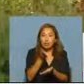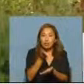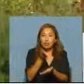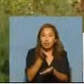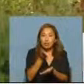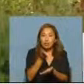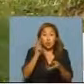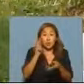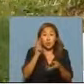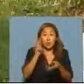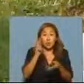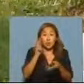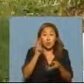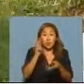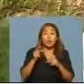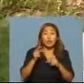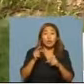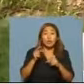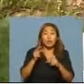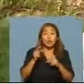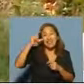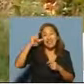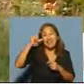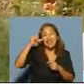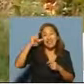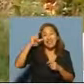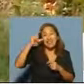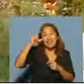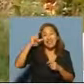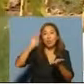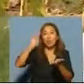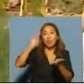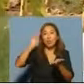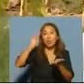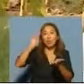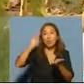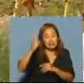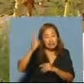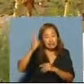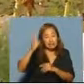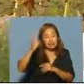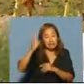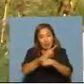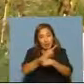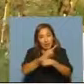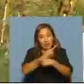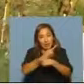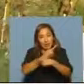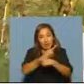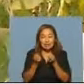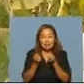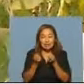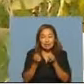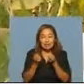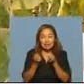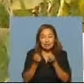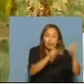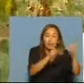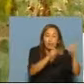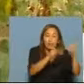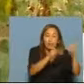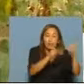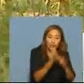con un 23%. Entendemos que, más allá de las necesidades de dinero, de plata que tiene el productor por todas